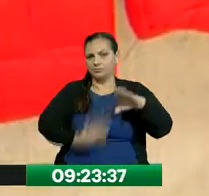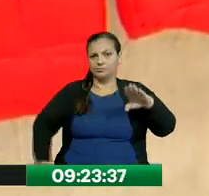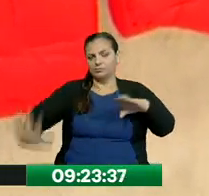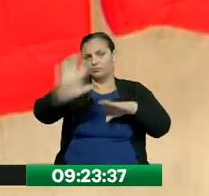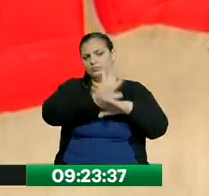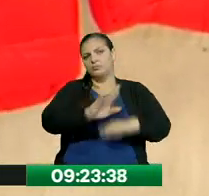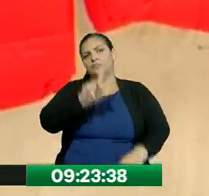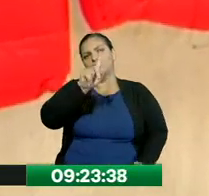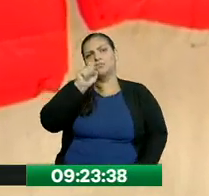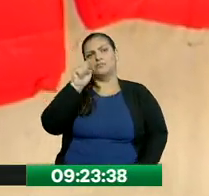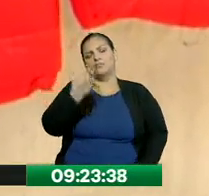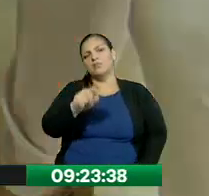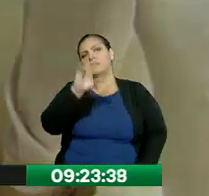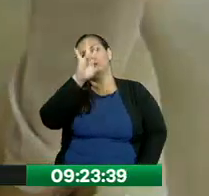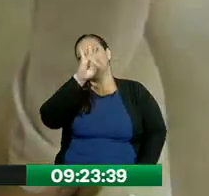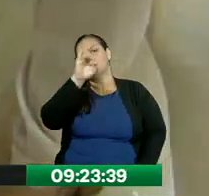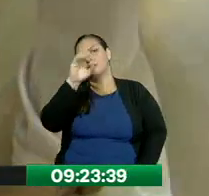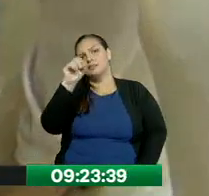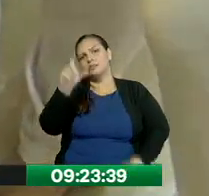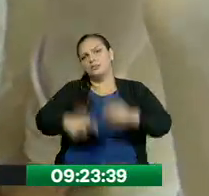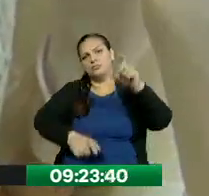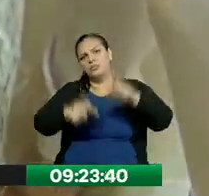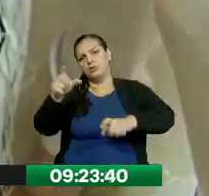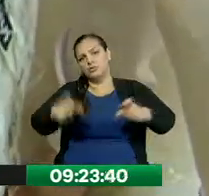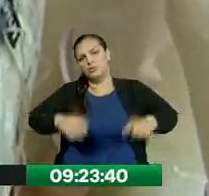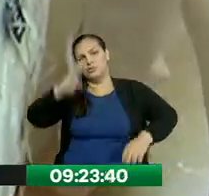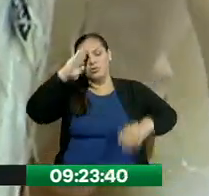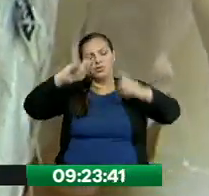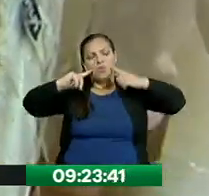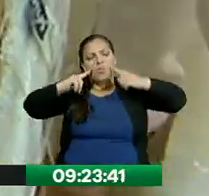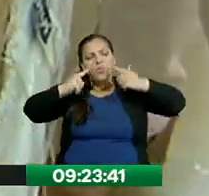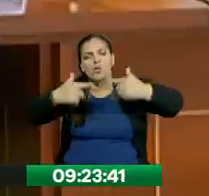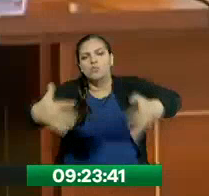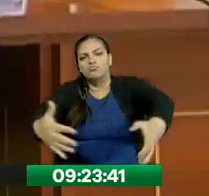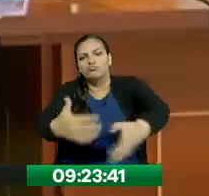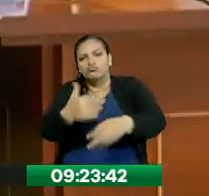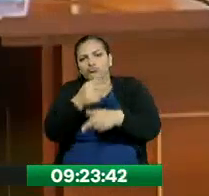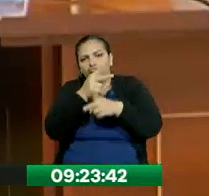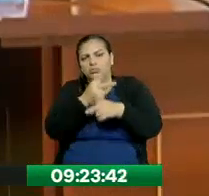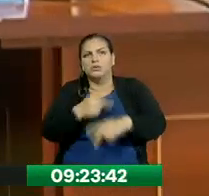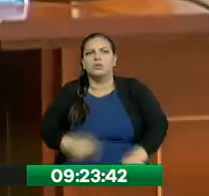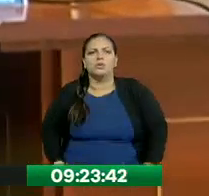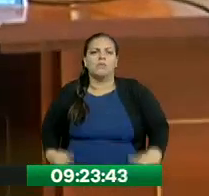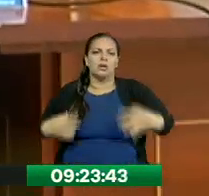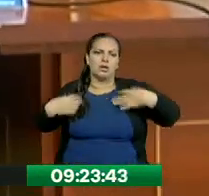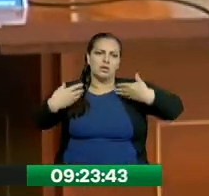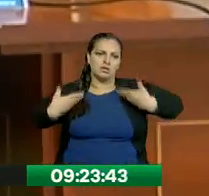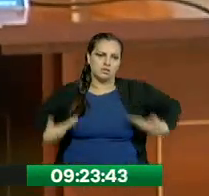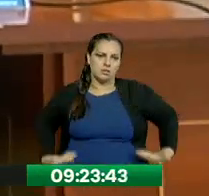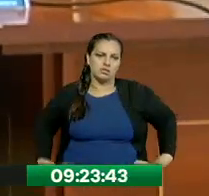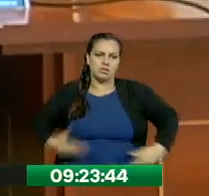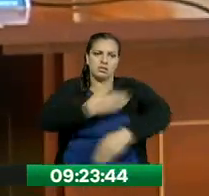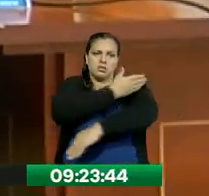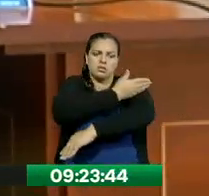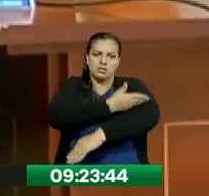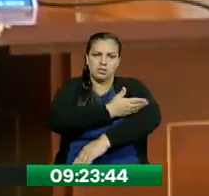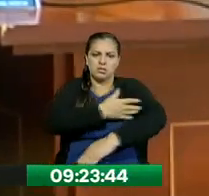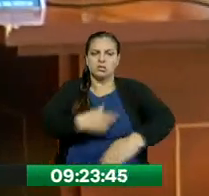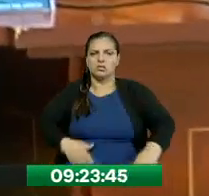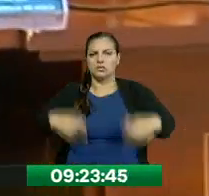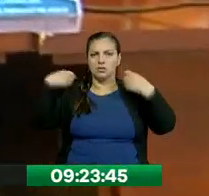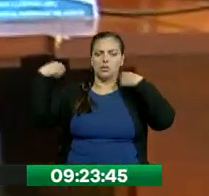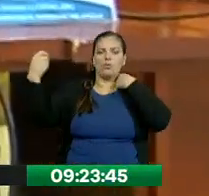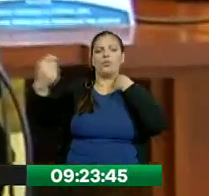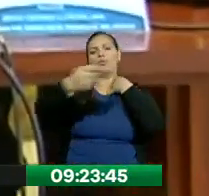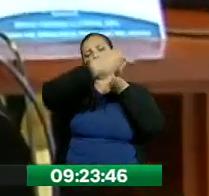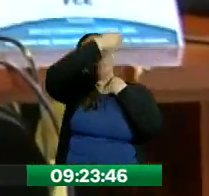protegidos. Son pantalones jeans, camisas, camisetas, chaquetas, suéteres, bufandas, buzos,